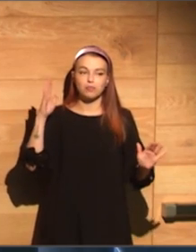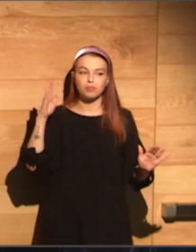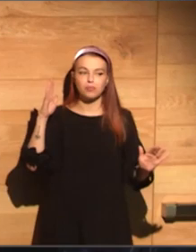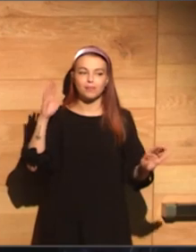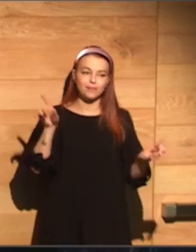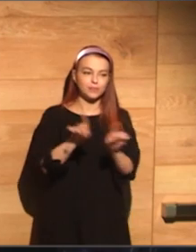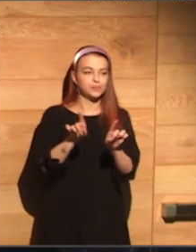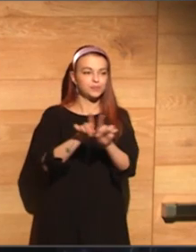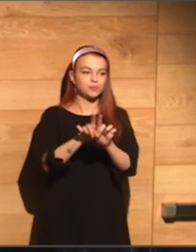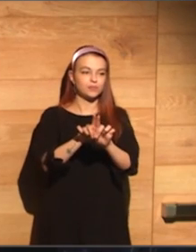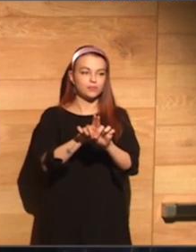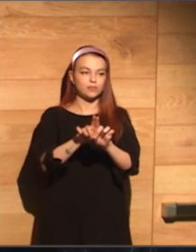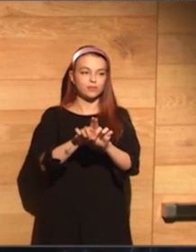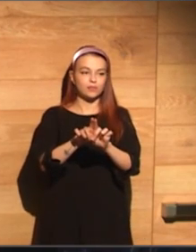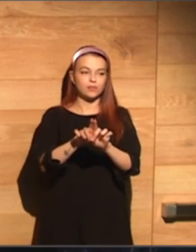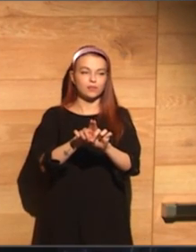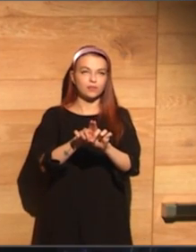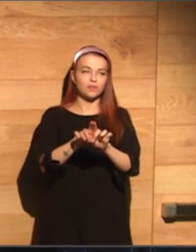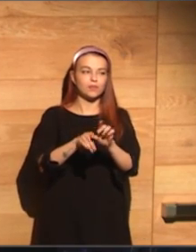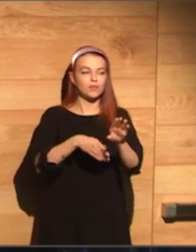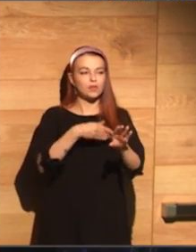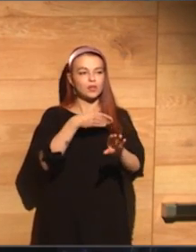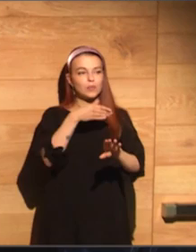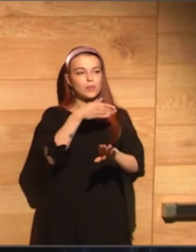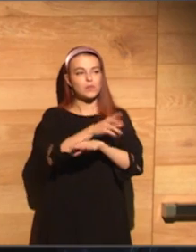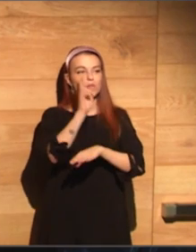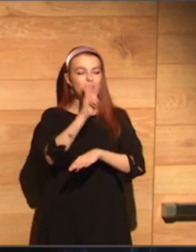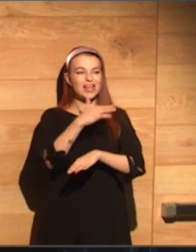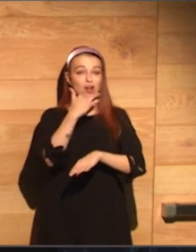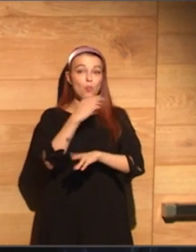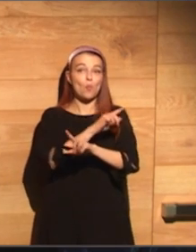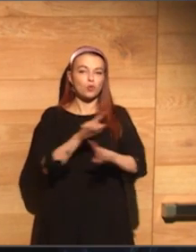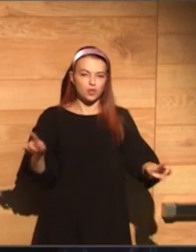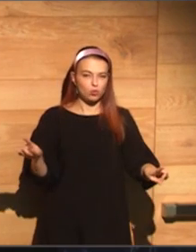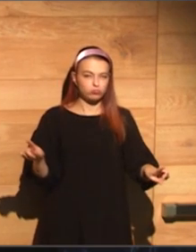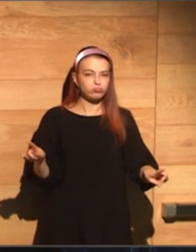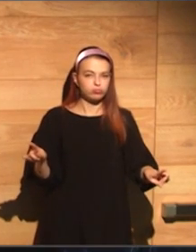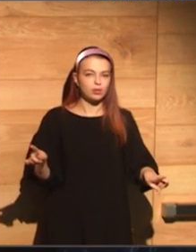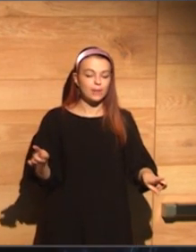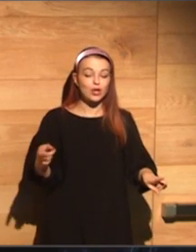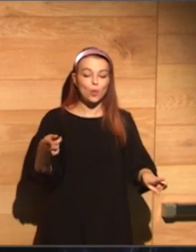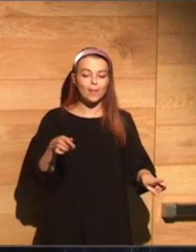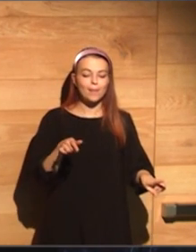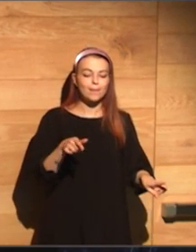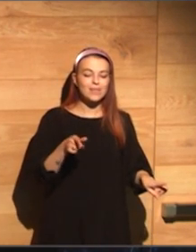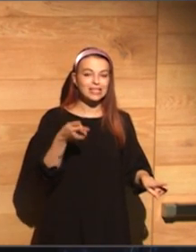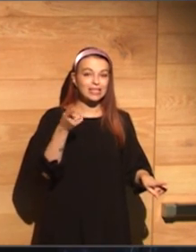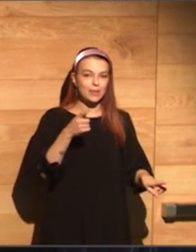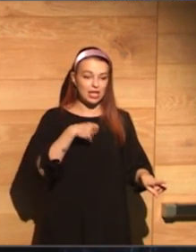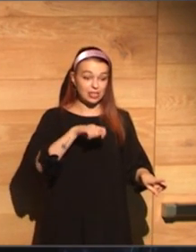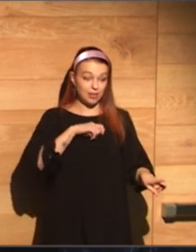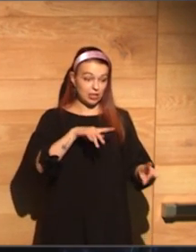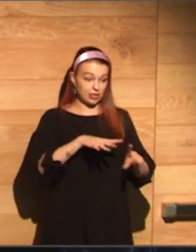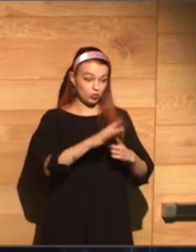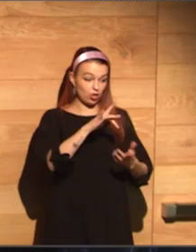de algo prohibido, algo que había sido prohibido, pero también se estaban reconociendo en la España que estaban viviendo